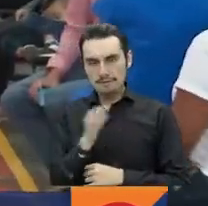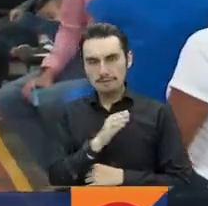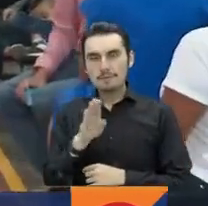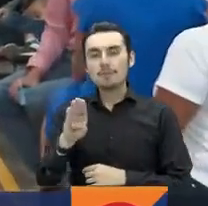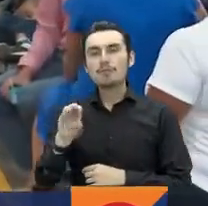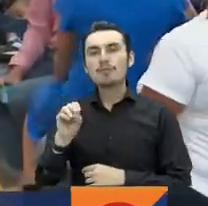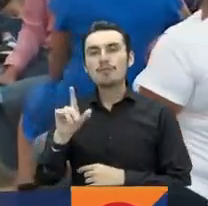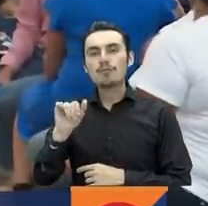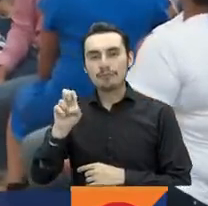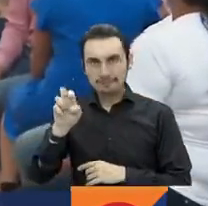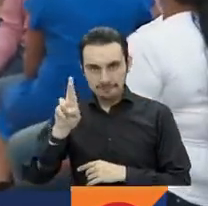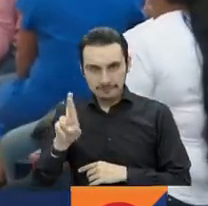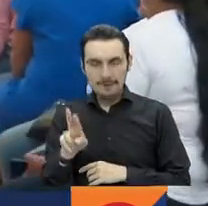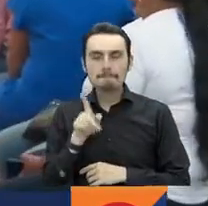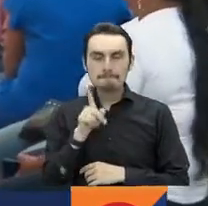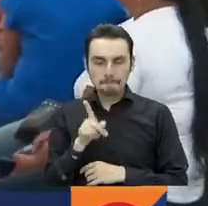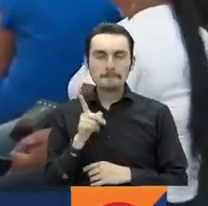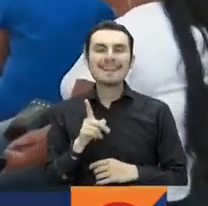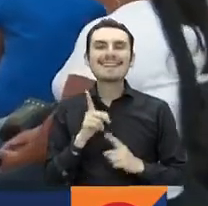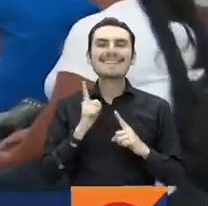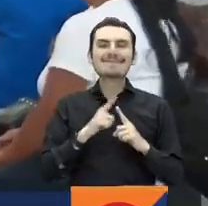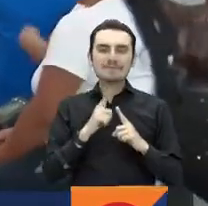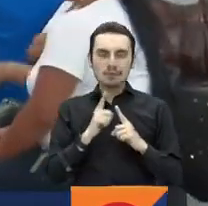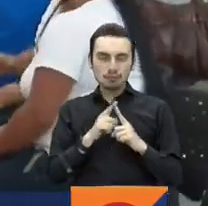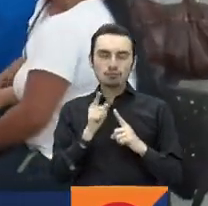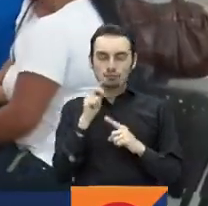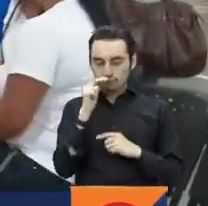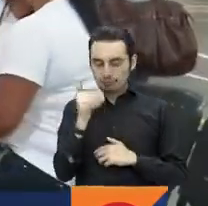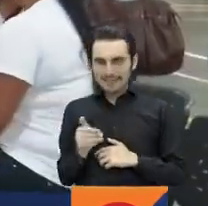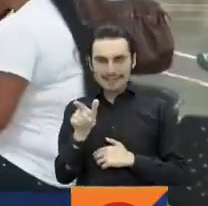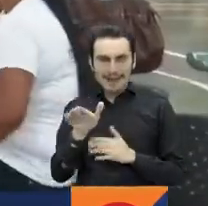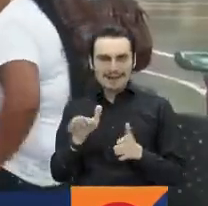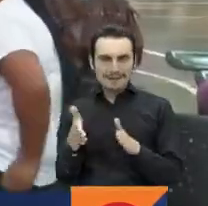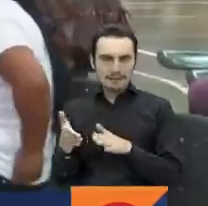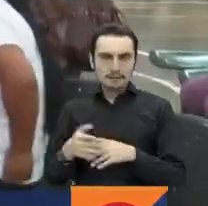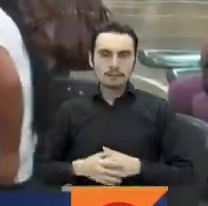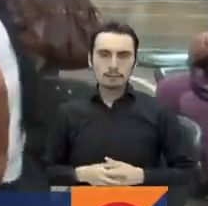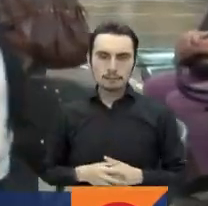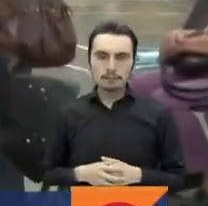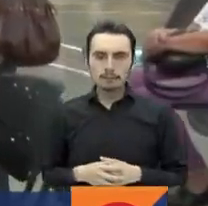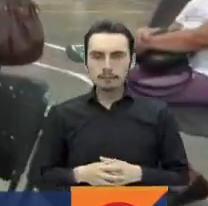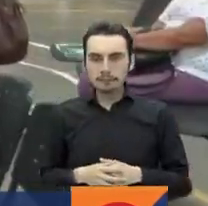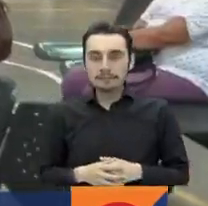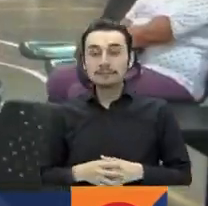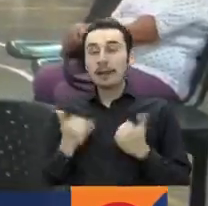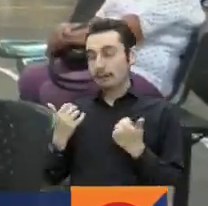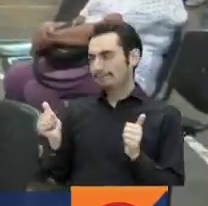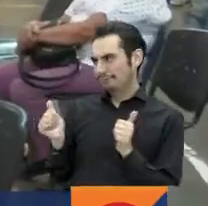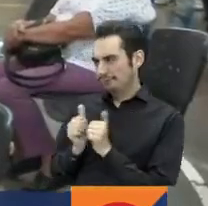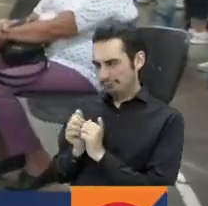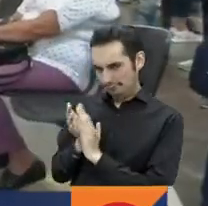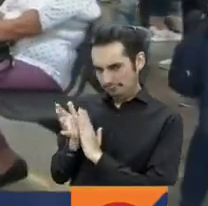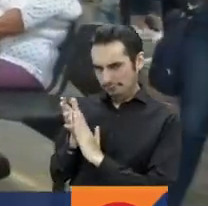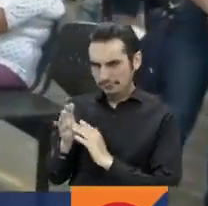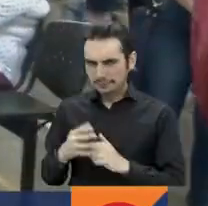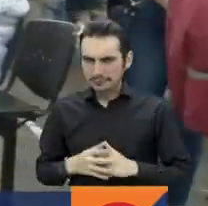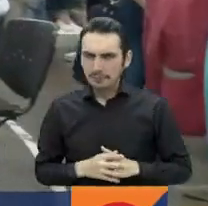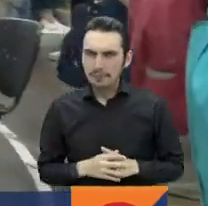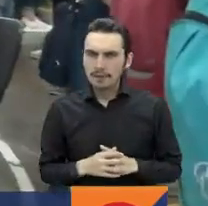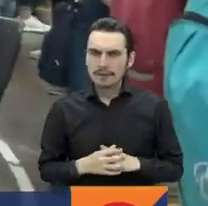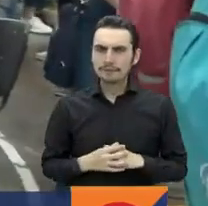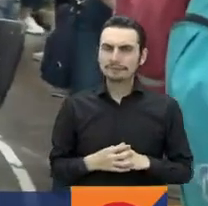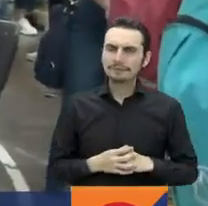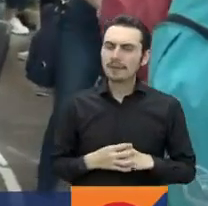Andrea, una de las niñas que perdió la vida. Con él nos encontramos y básicamente nos quiere decir qué es lo que